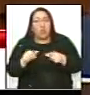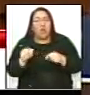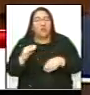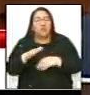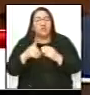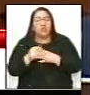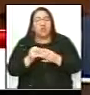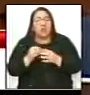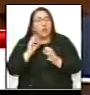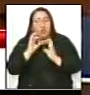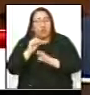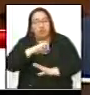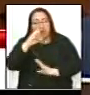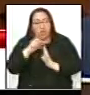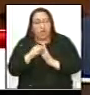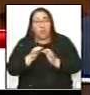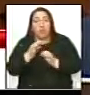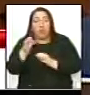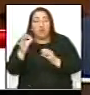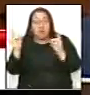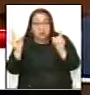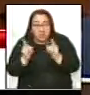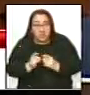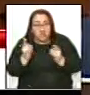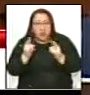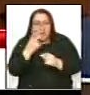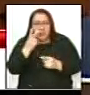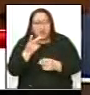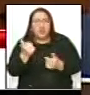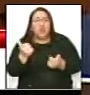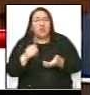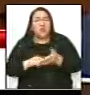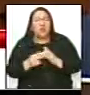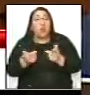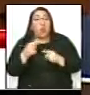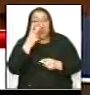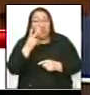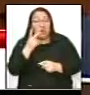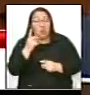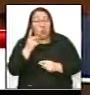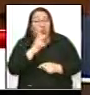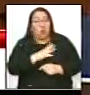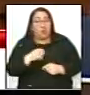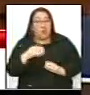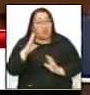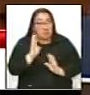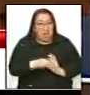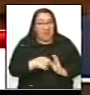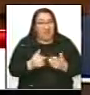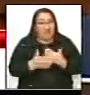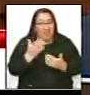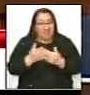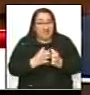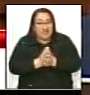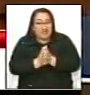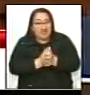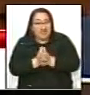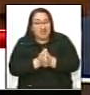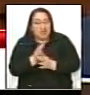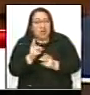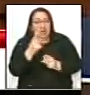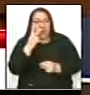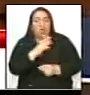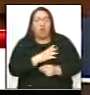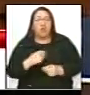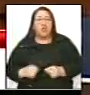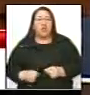influencia donde se desarrollan los proyectos extractivos. ¿Y qué ven cuando ven un Estado reducido, cuando ven esas facilidades legales? Ven un Estado